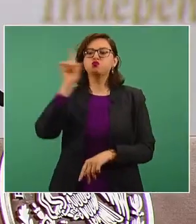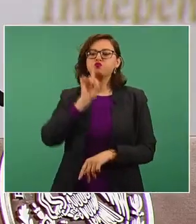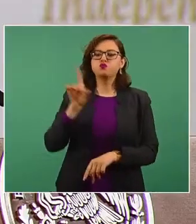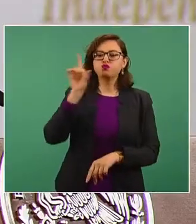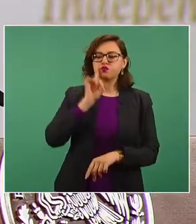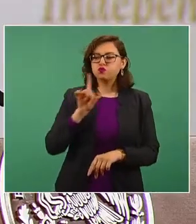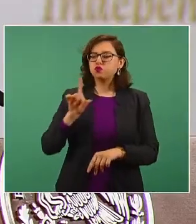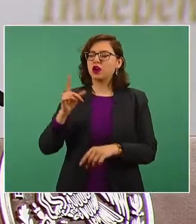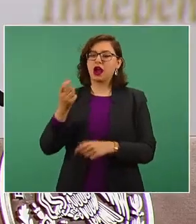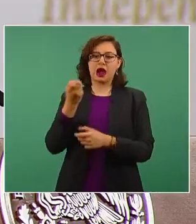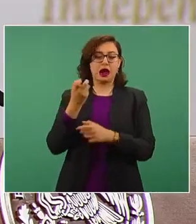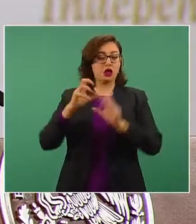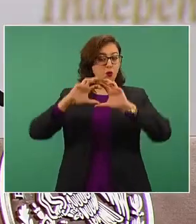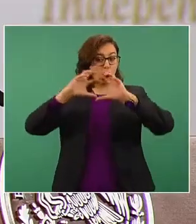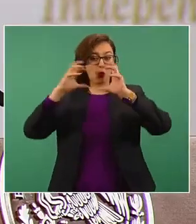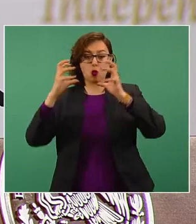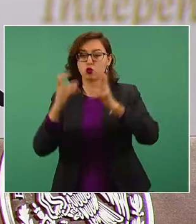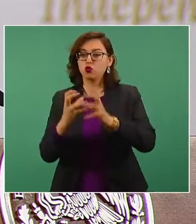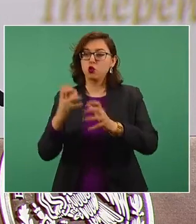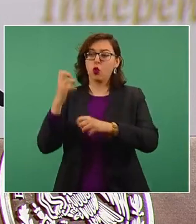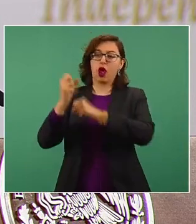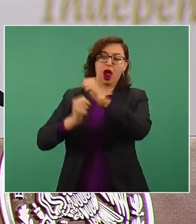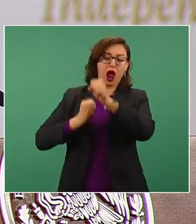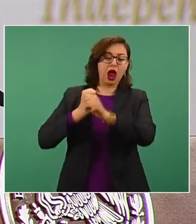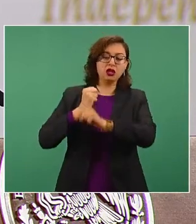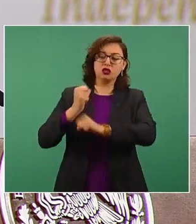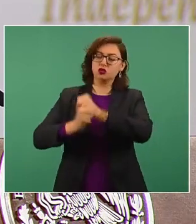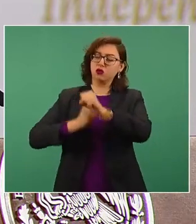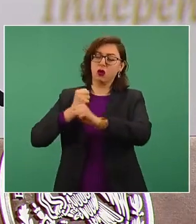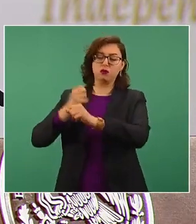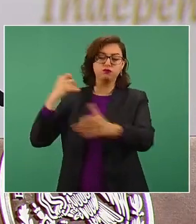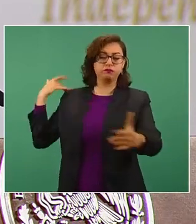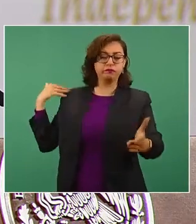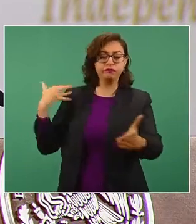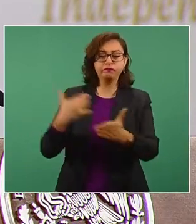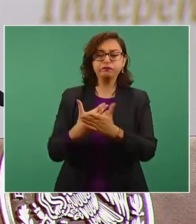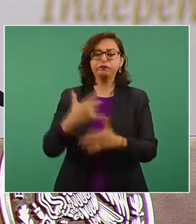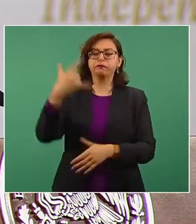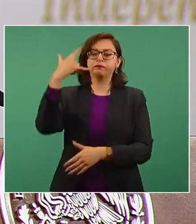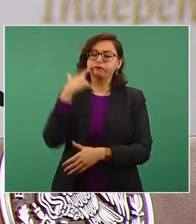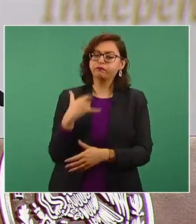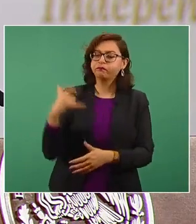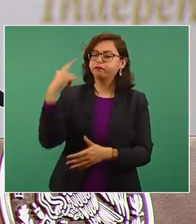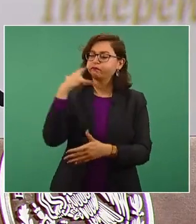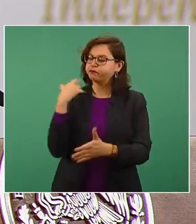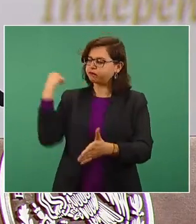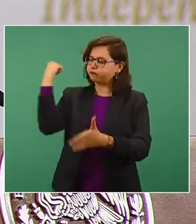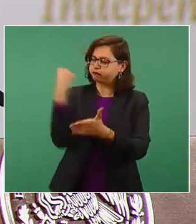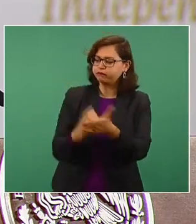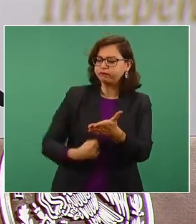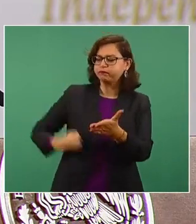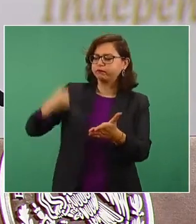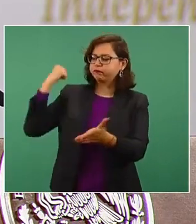mundo hemos construido desde hace siglos y que vamos a seguir construyendo.